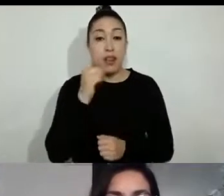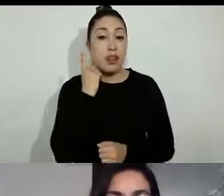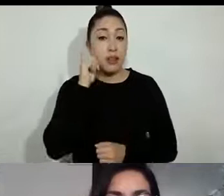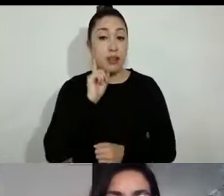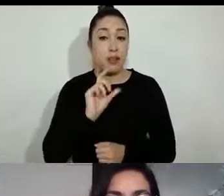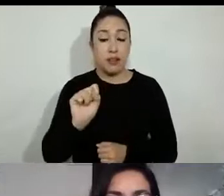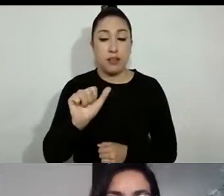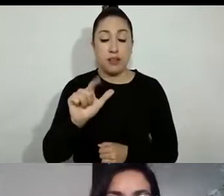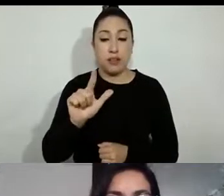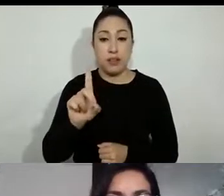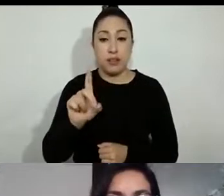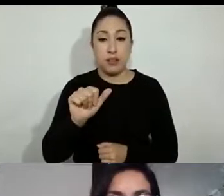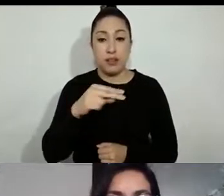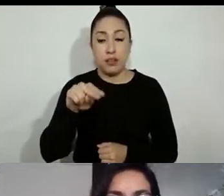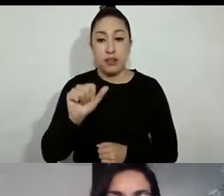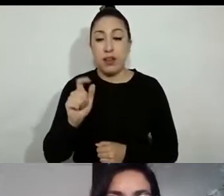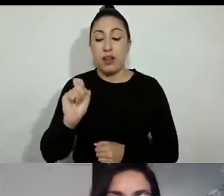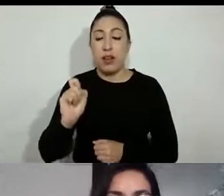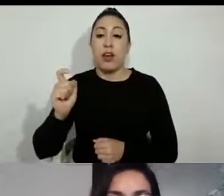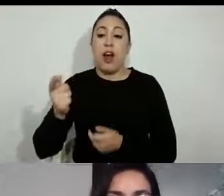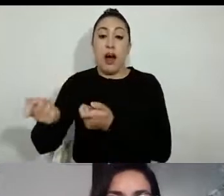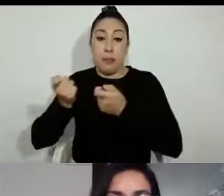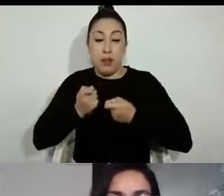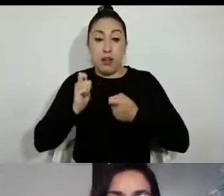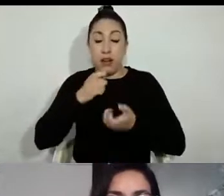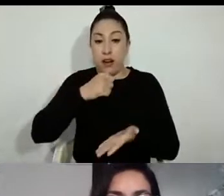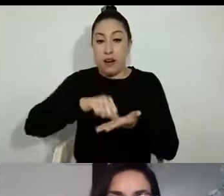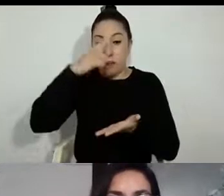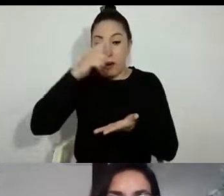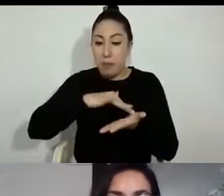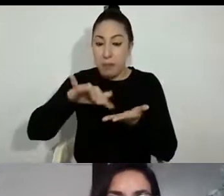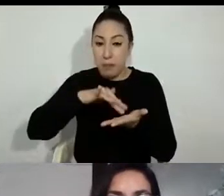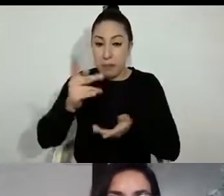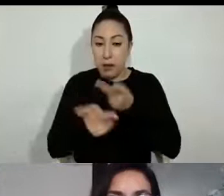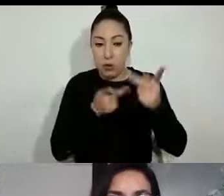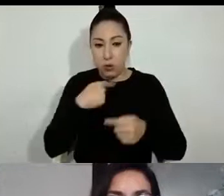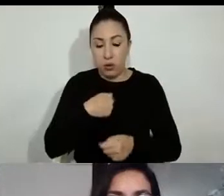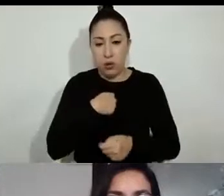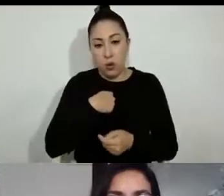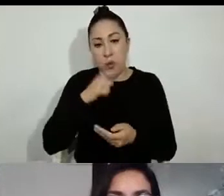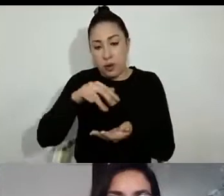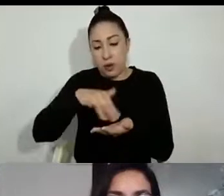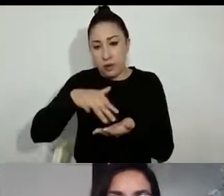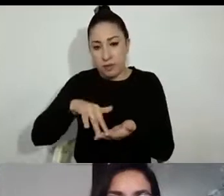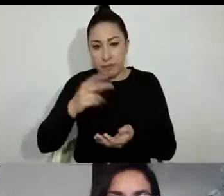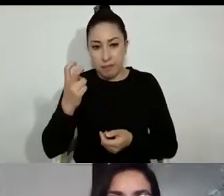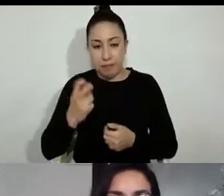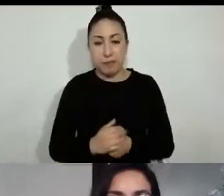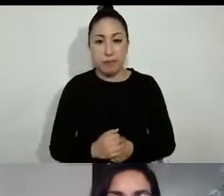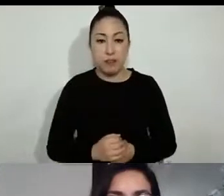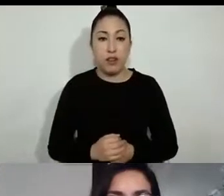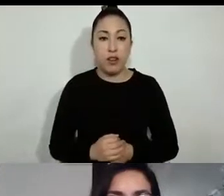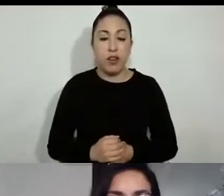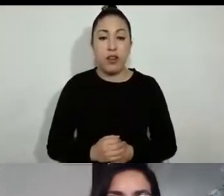hizo llegar sus preguntas en el momento en el que sea procedente. Yo daré lectura de ellas. A continuación,